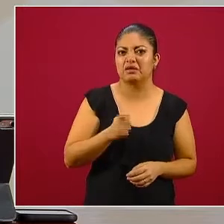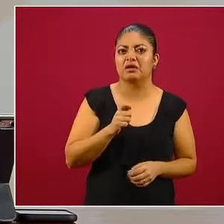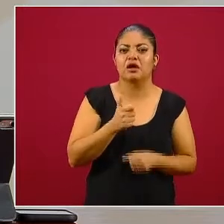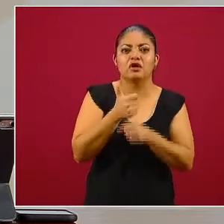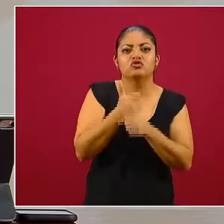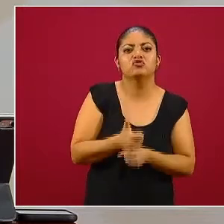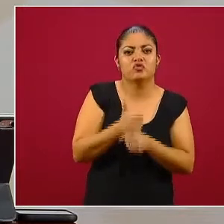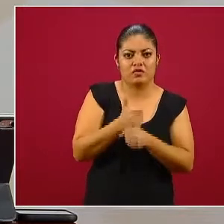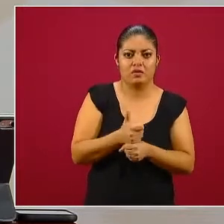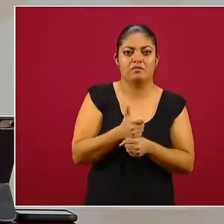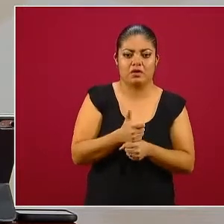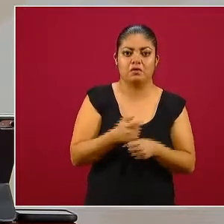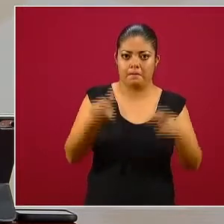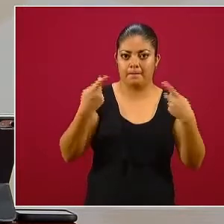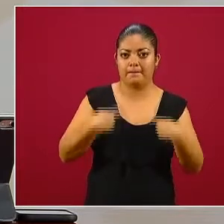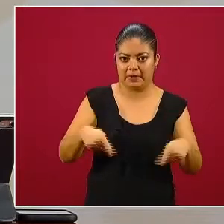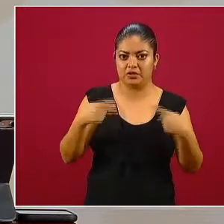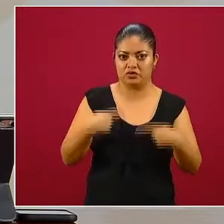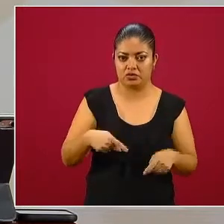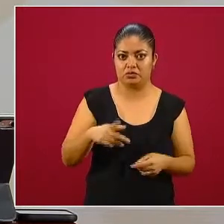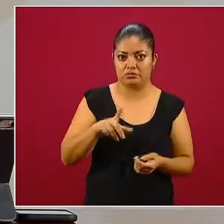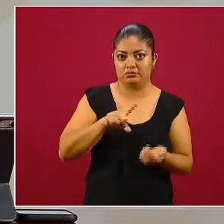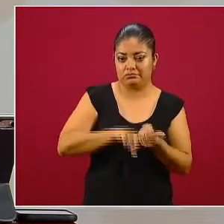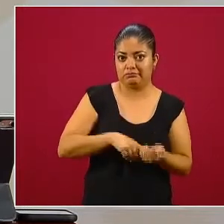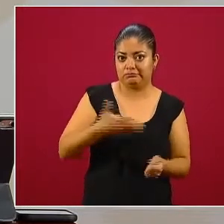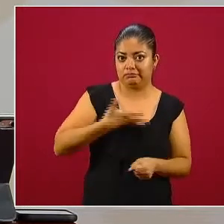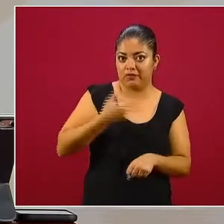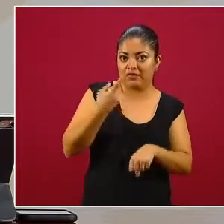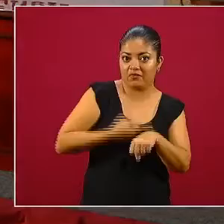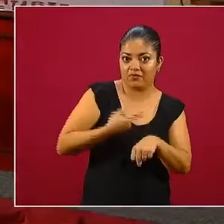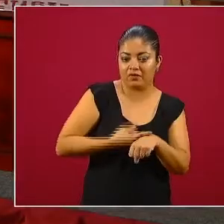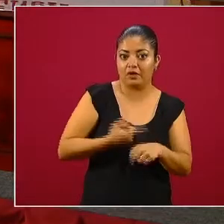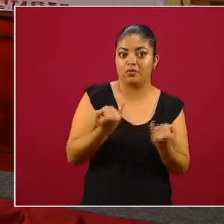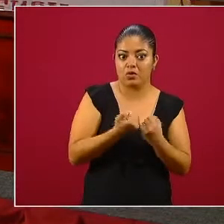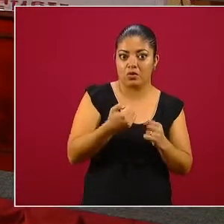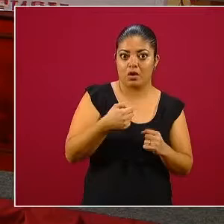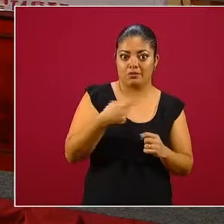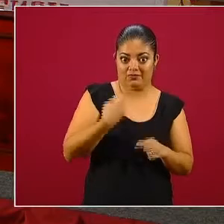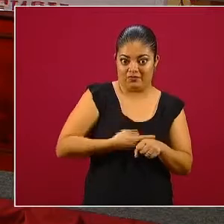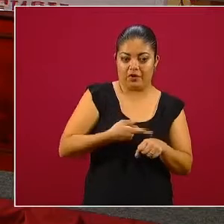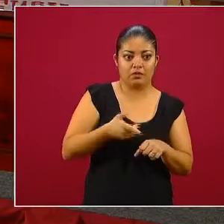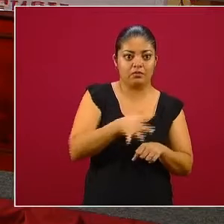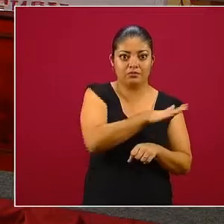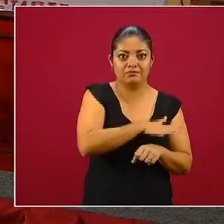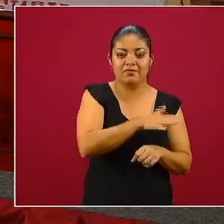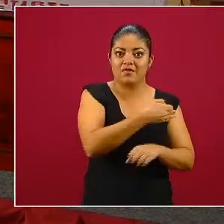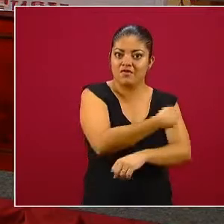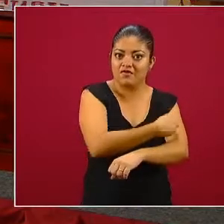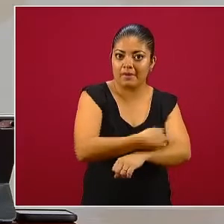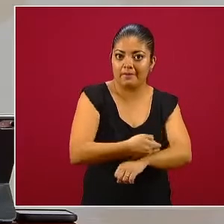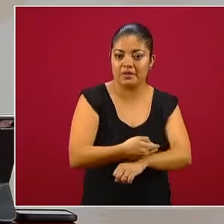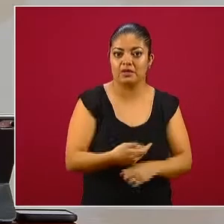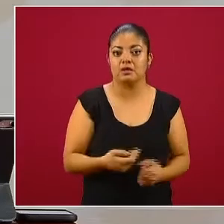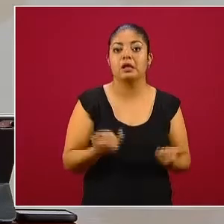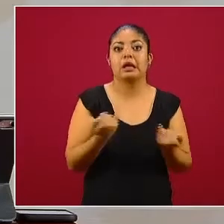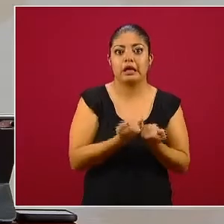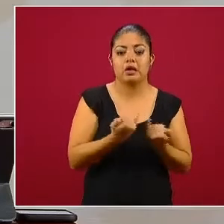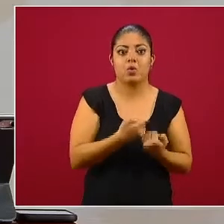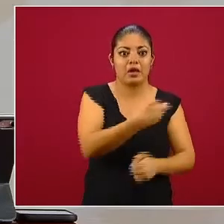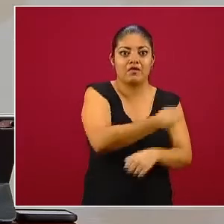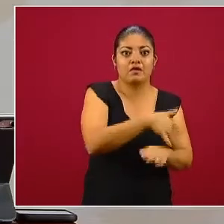humano en las personas enfermas, en sus familias y desde luego en las familias que pierden a un ser